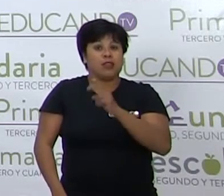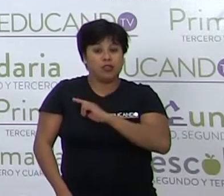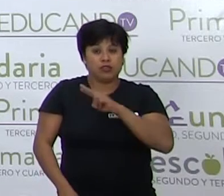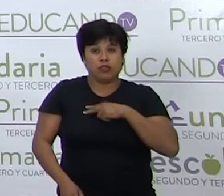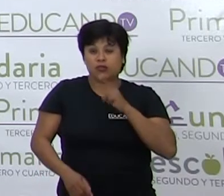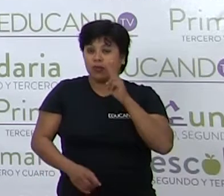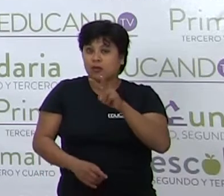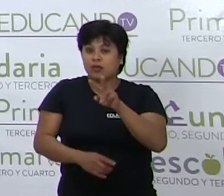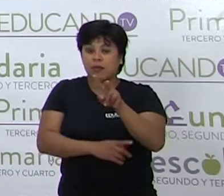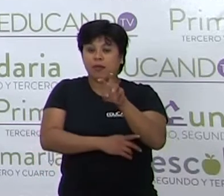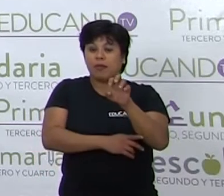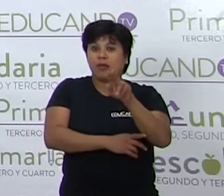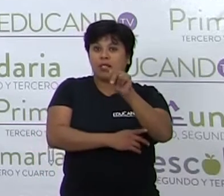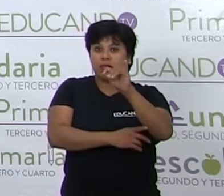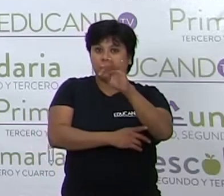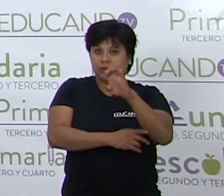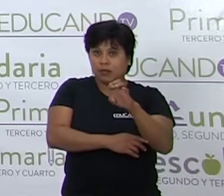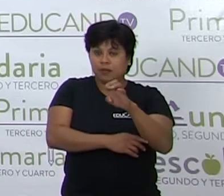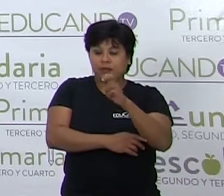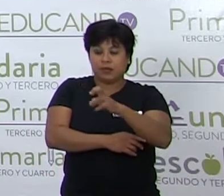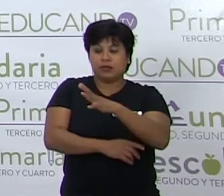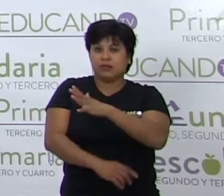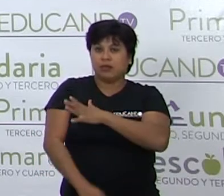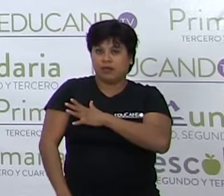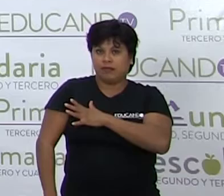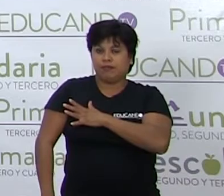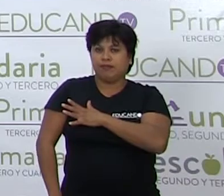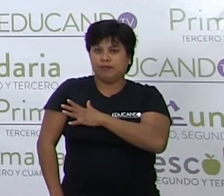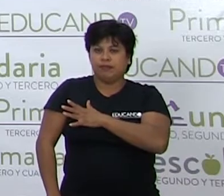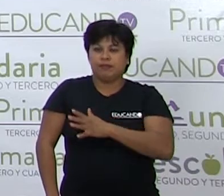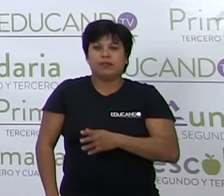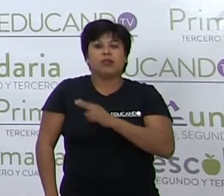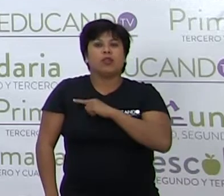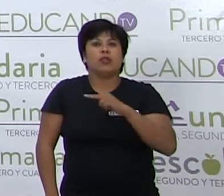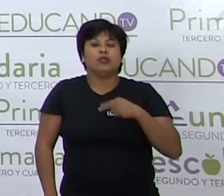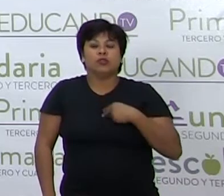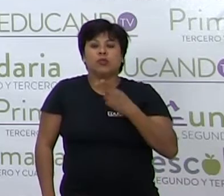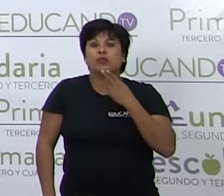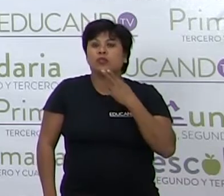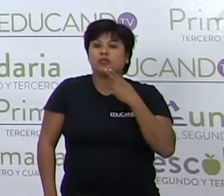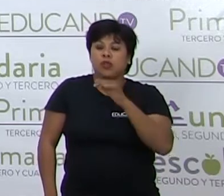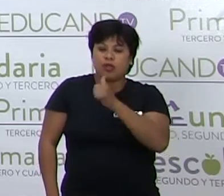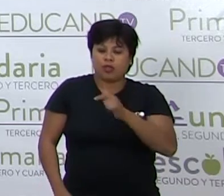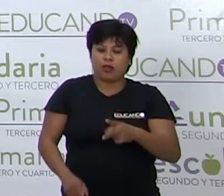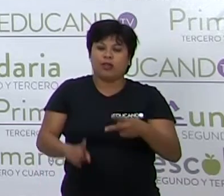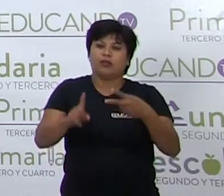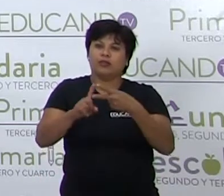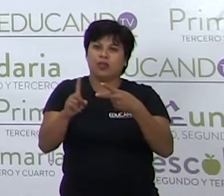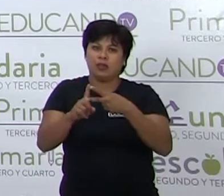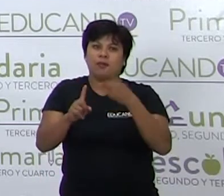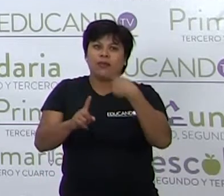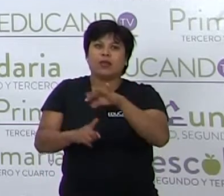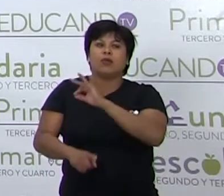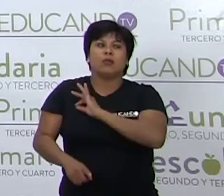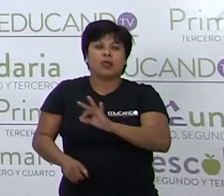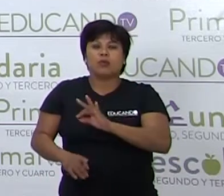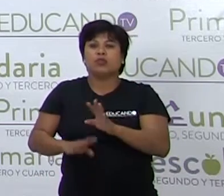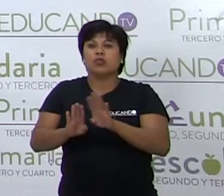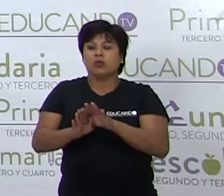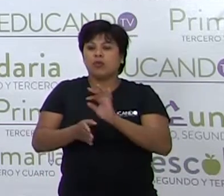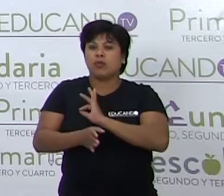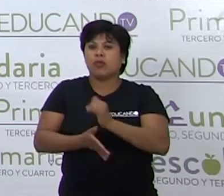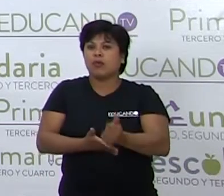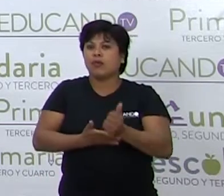vértice que está acá hoy voy a utilizar la otra escuadra para que nos